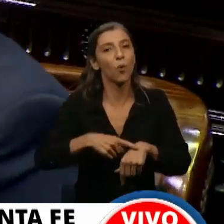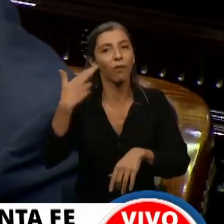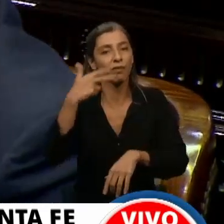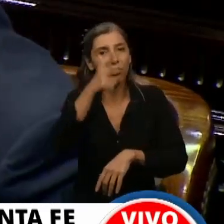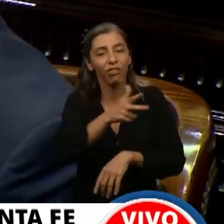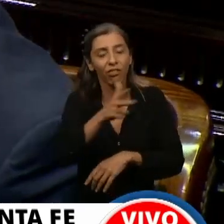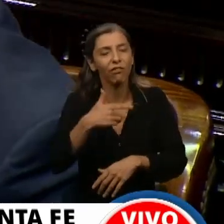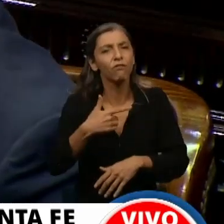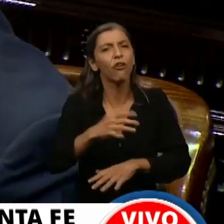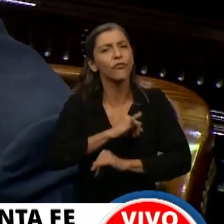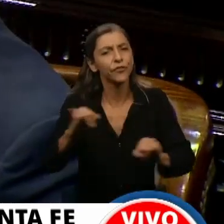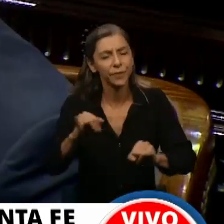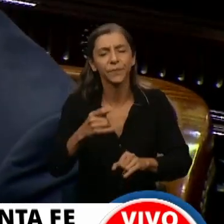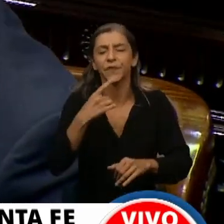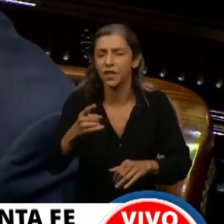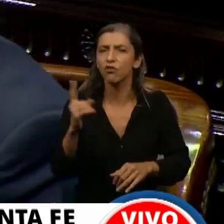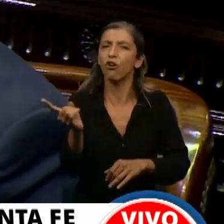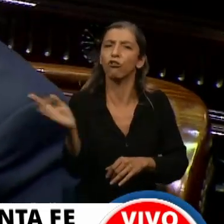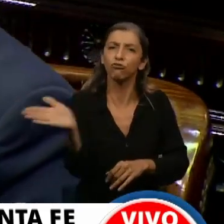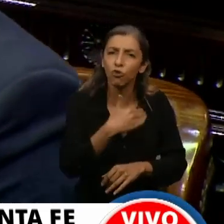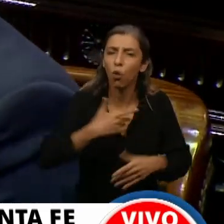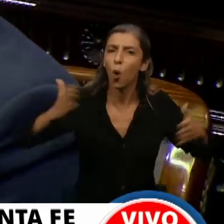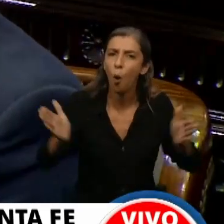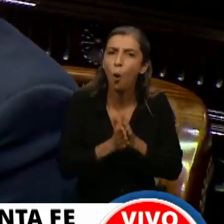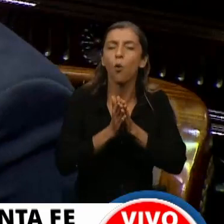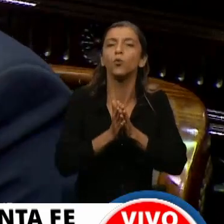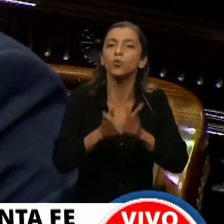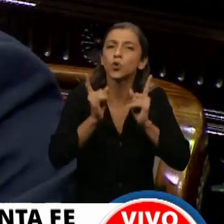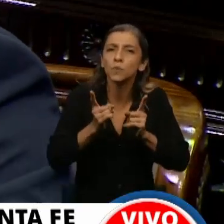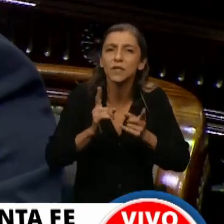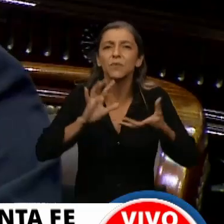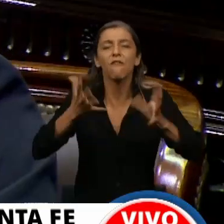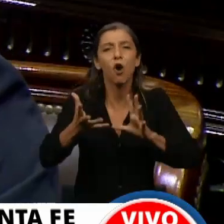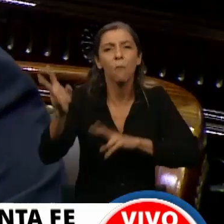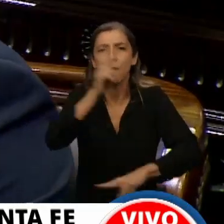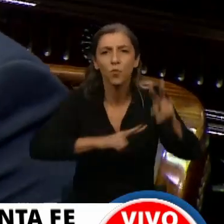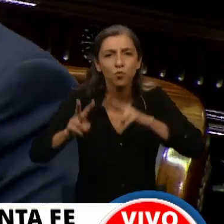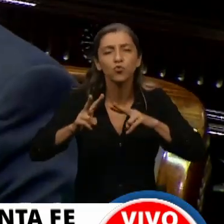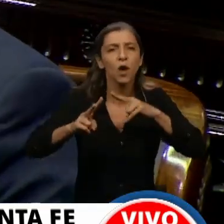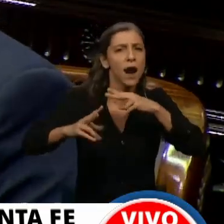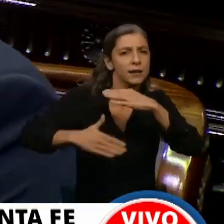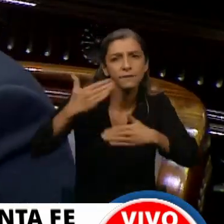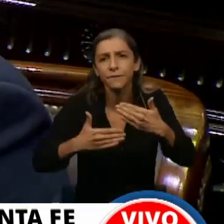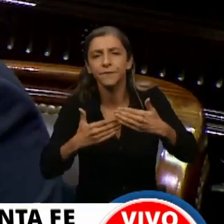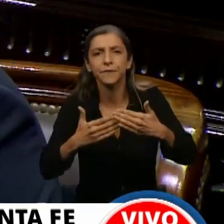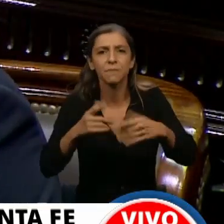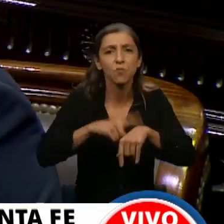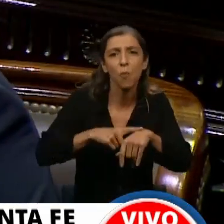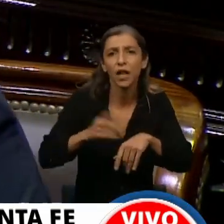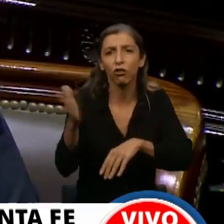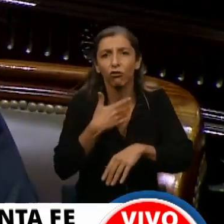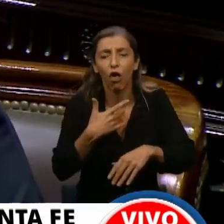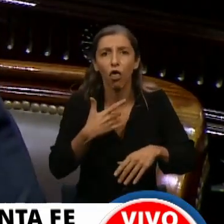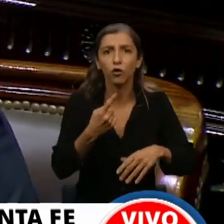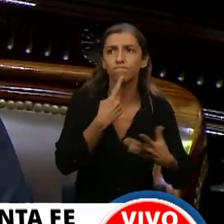dice: estábamos en el mismo barco, todos juntos, juntos frágiles y desorientados,